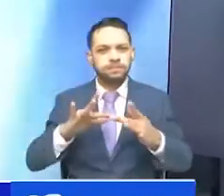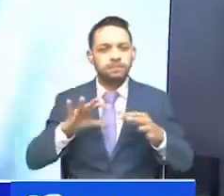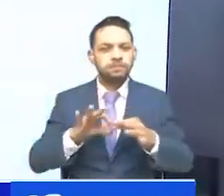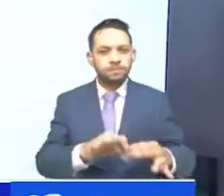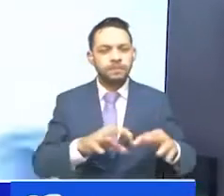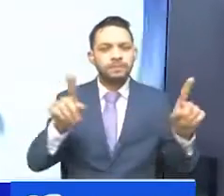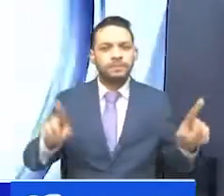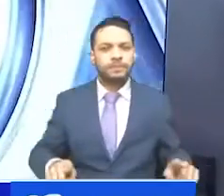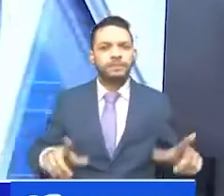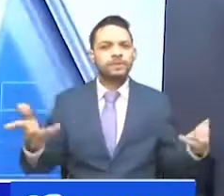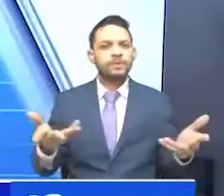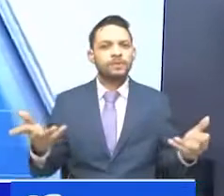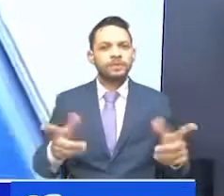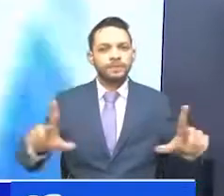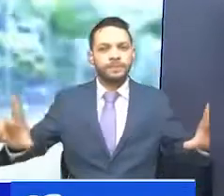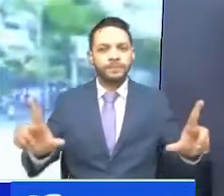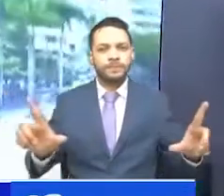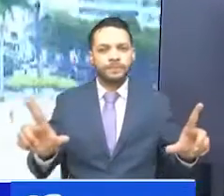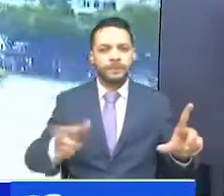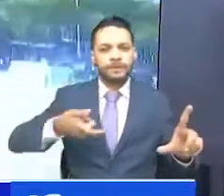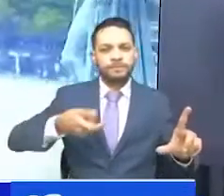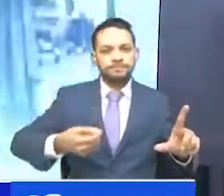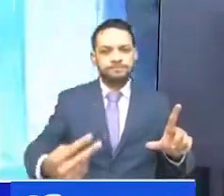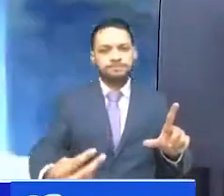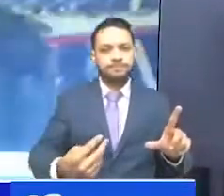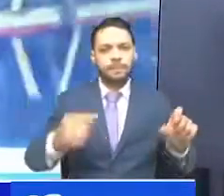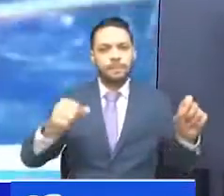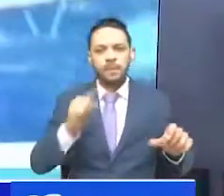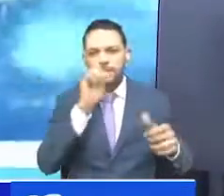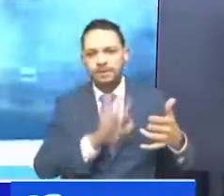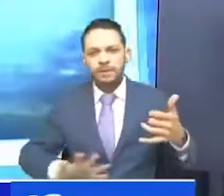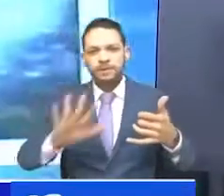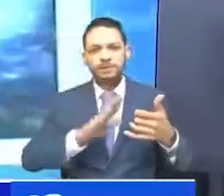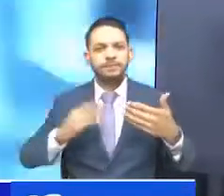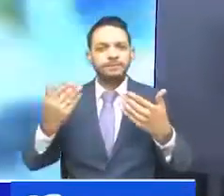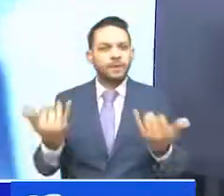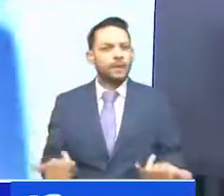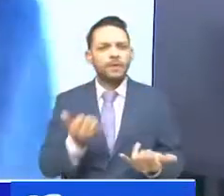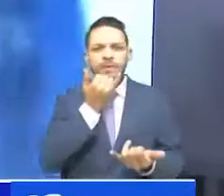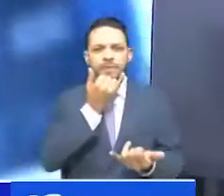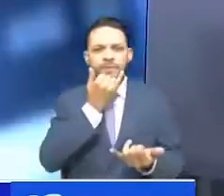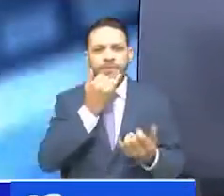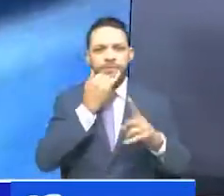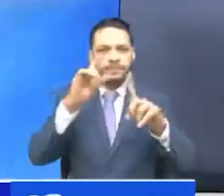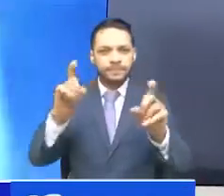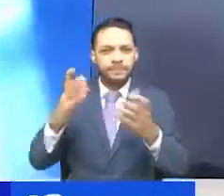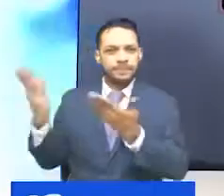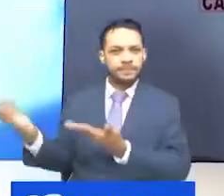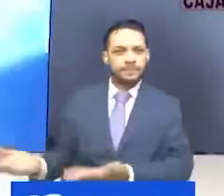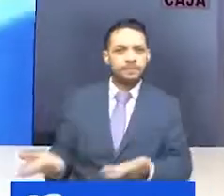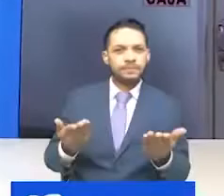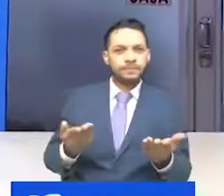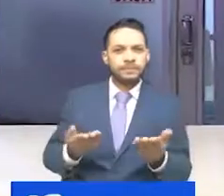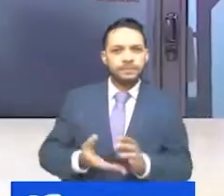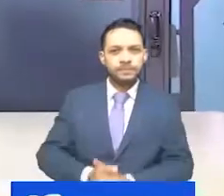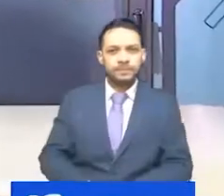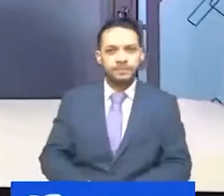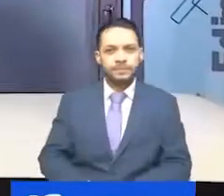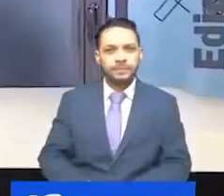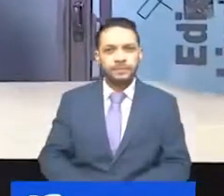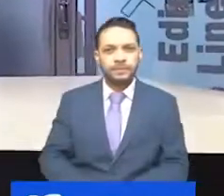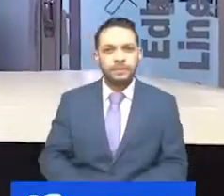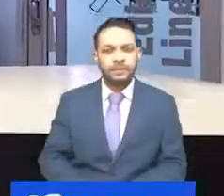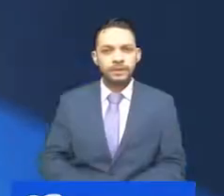www.telecafé.gov.co y también a través de todos los cableoperadores a nivel nacional. Esto es lo que está sucediendo.